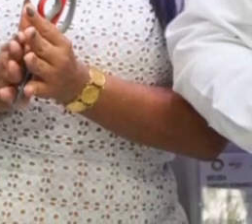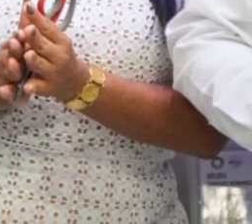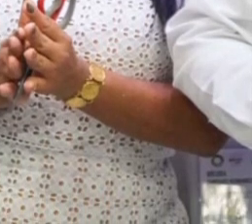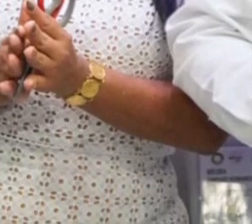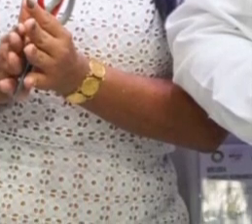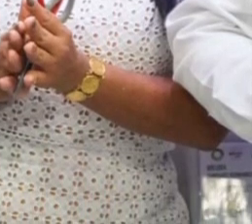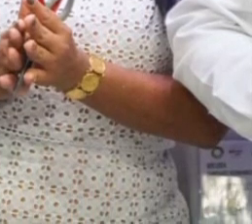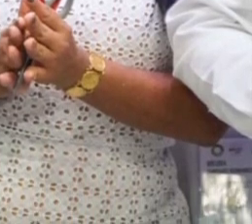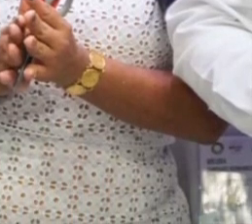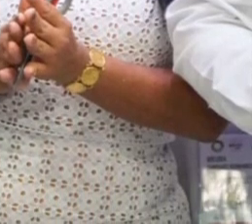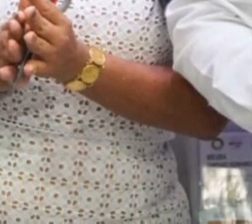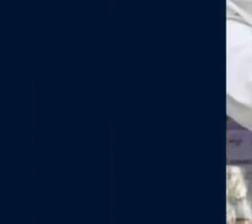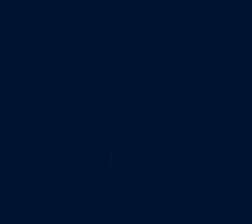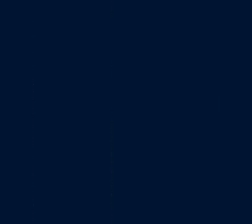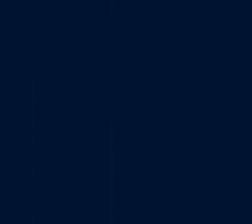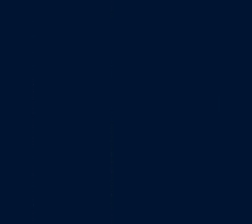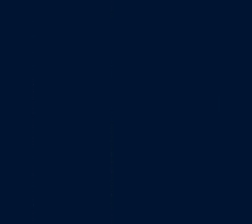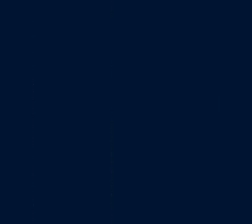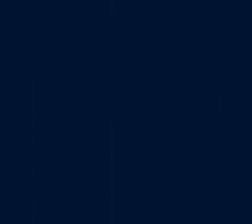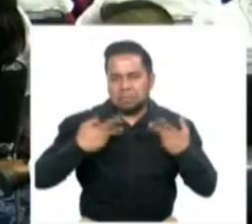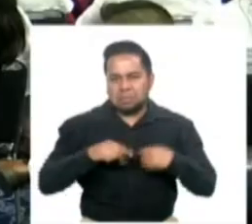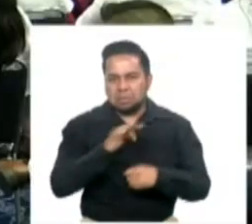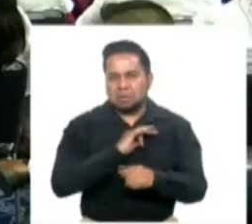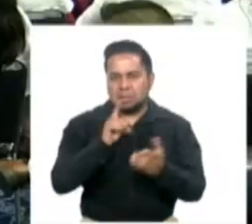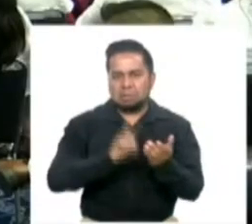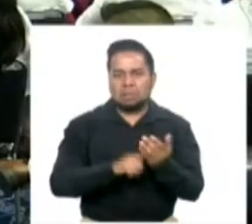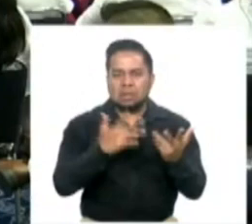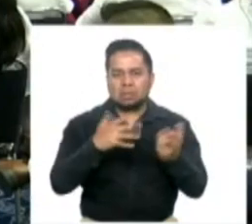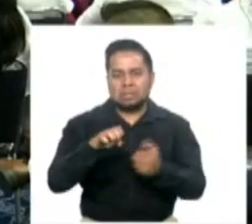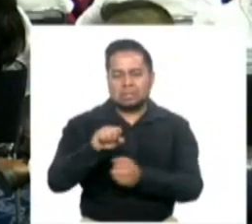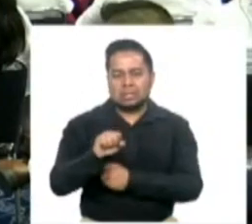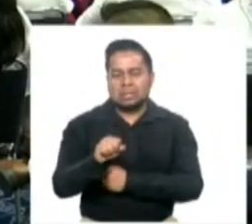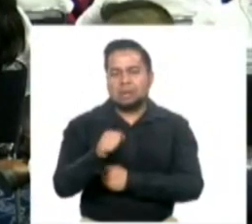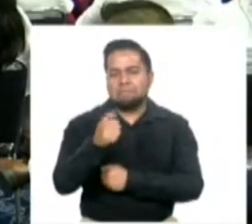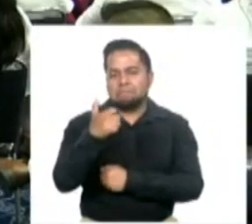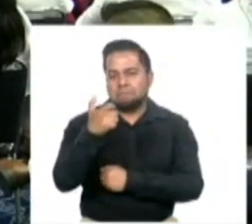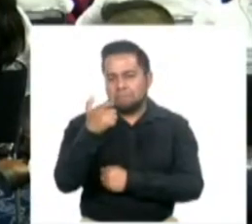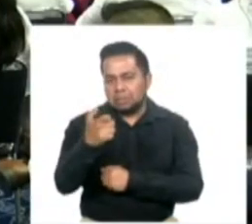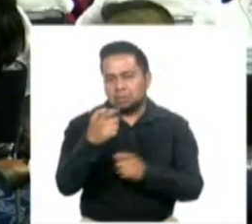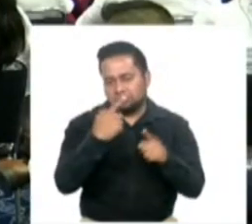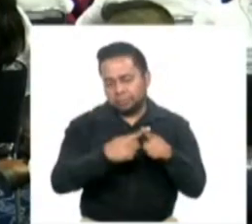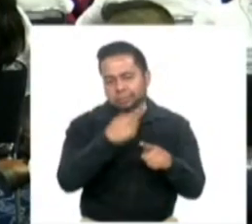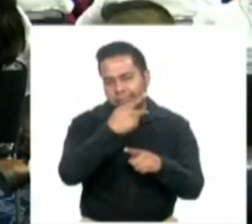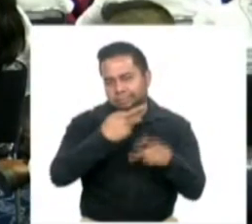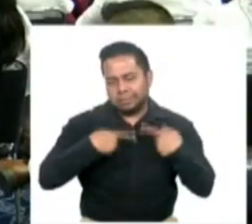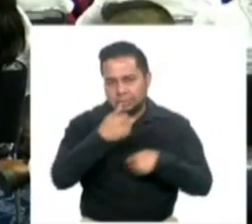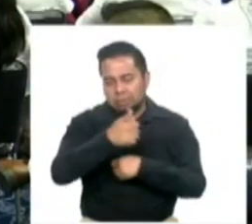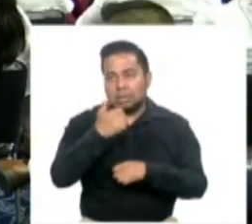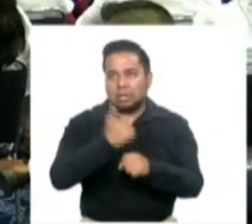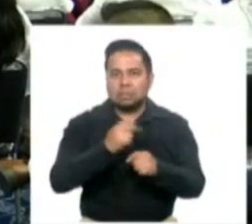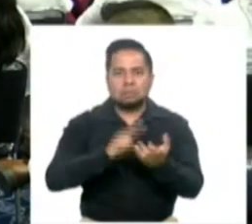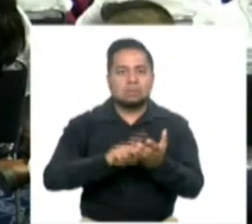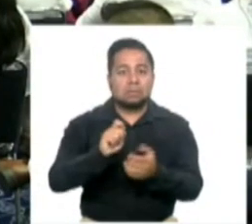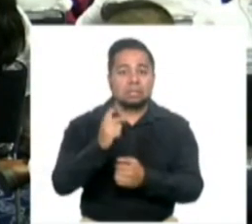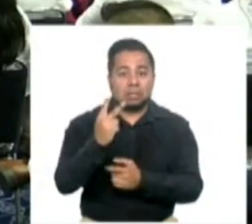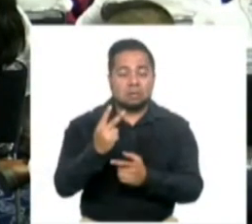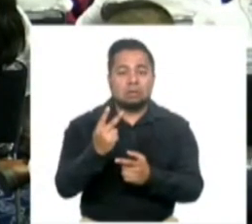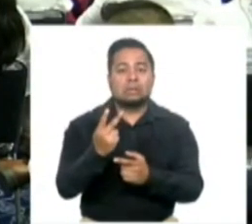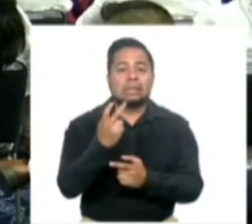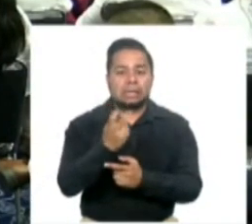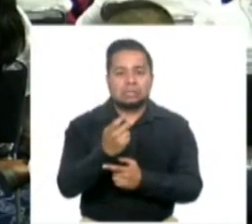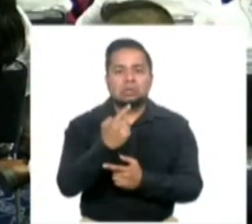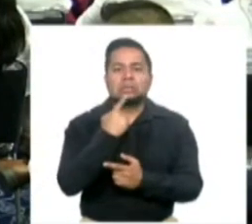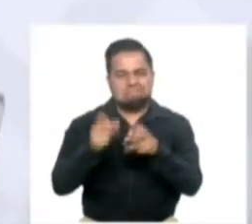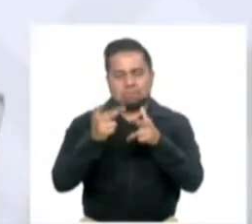a nivel nacional e internacional 360 metros cuadrados de cultura de tradición y color